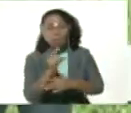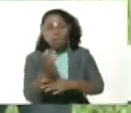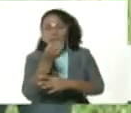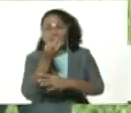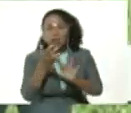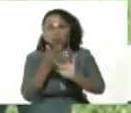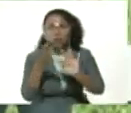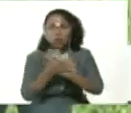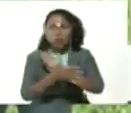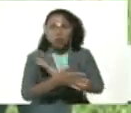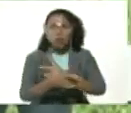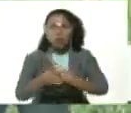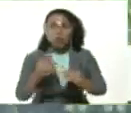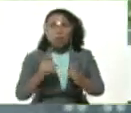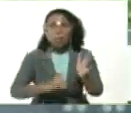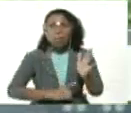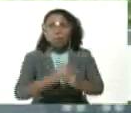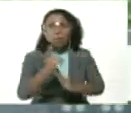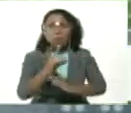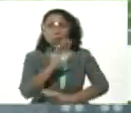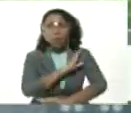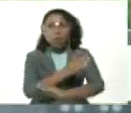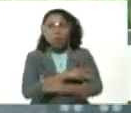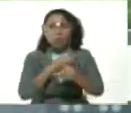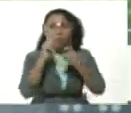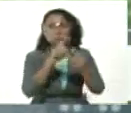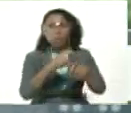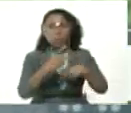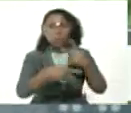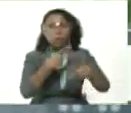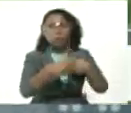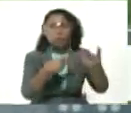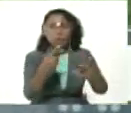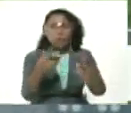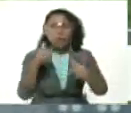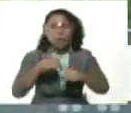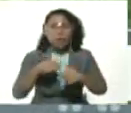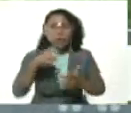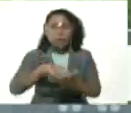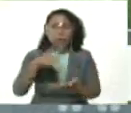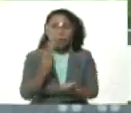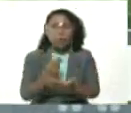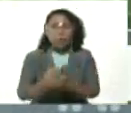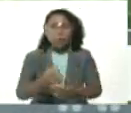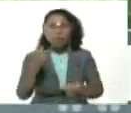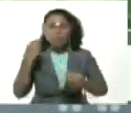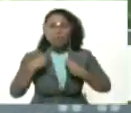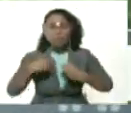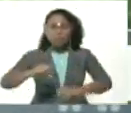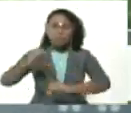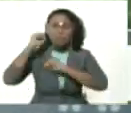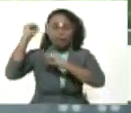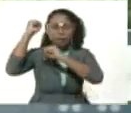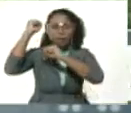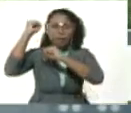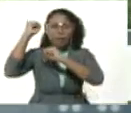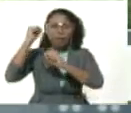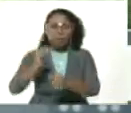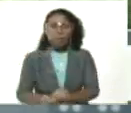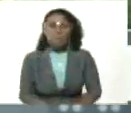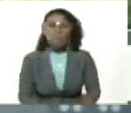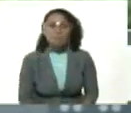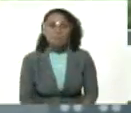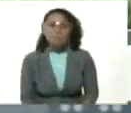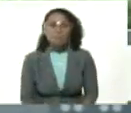desarrollar potencialmente la fuerza agroproductiva en nuestro estado de Monagas. Viviremos y venceremos.